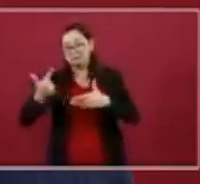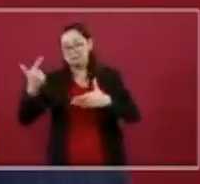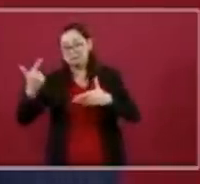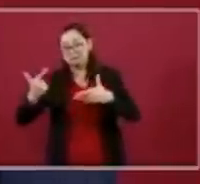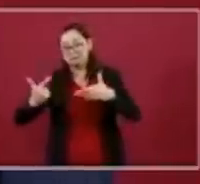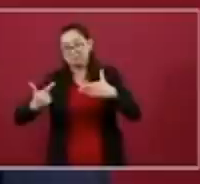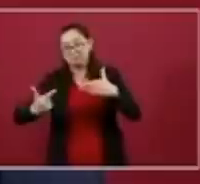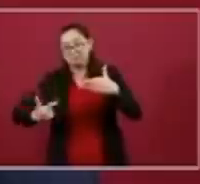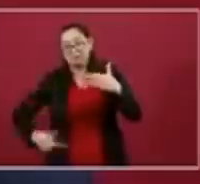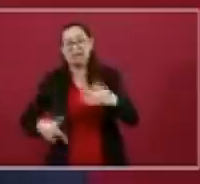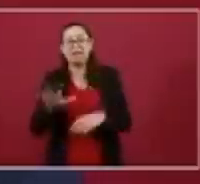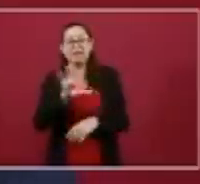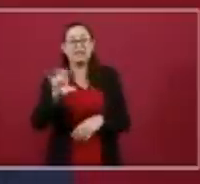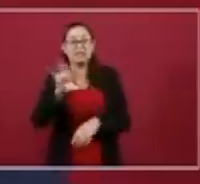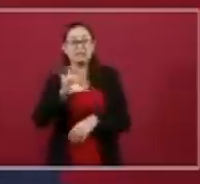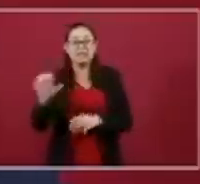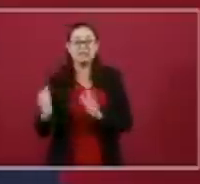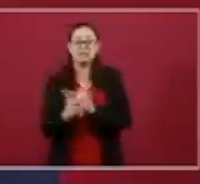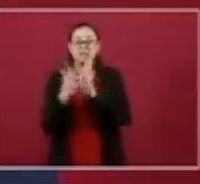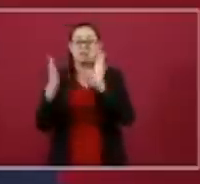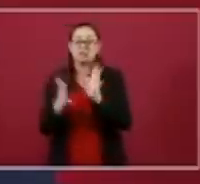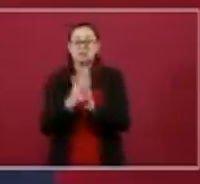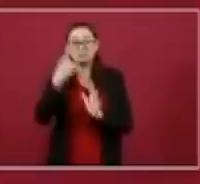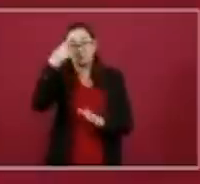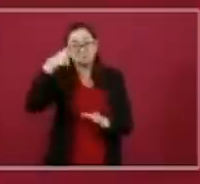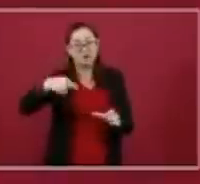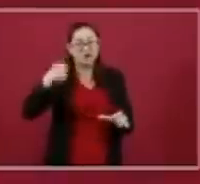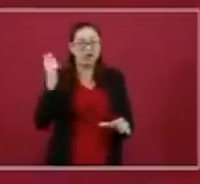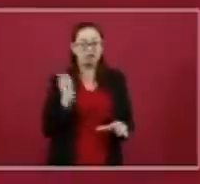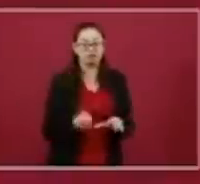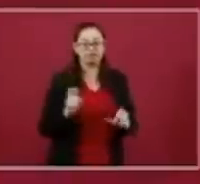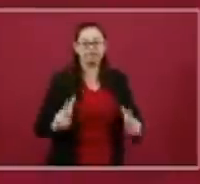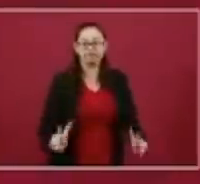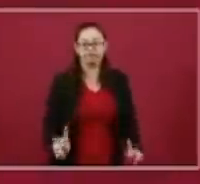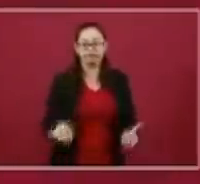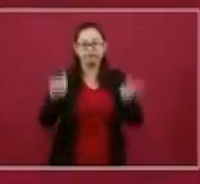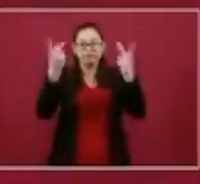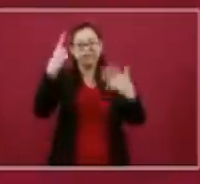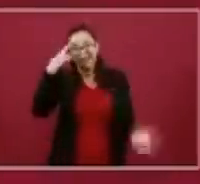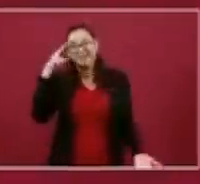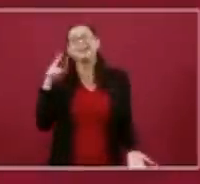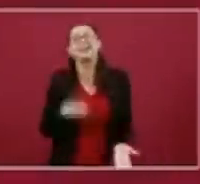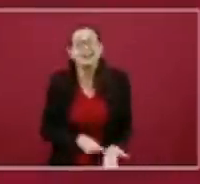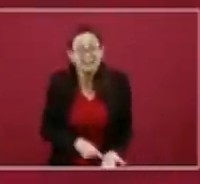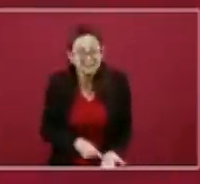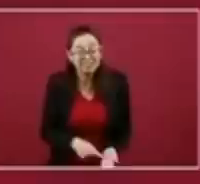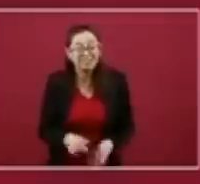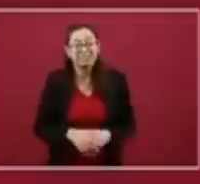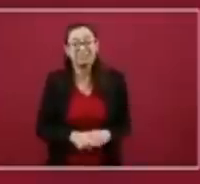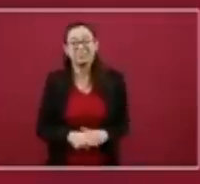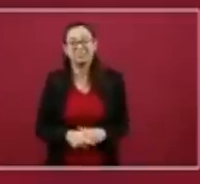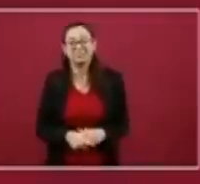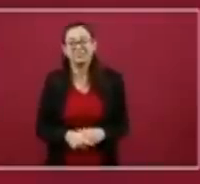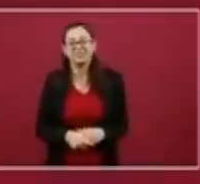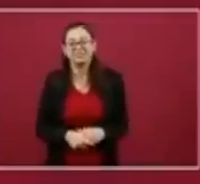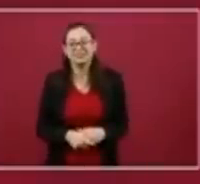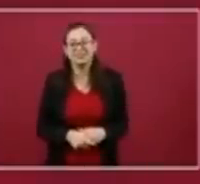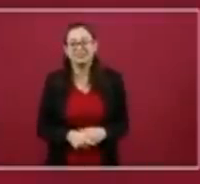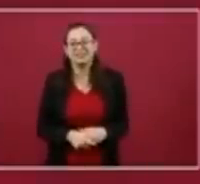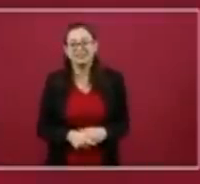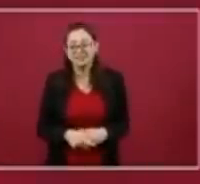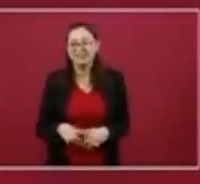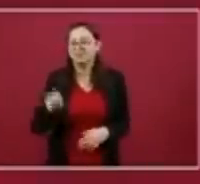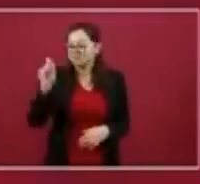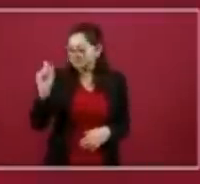de 500 participantes para la subasta. ¿Y qué creen? Nos encontramos también